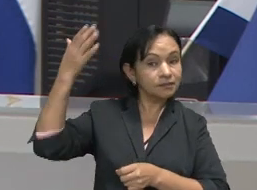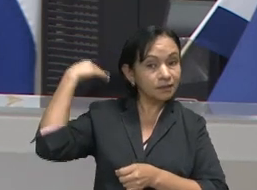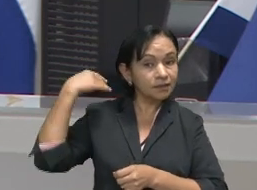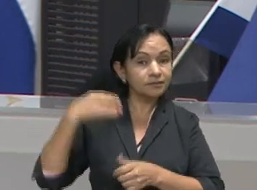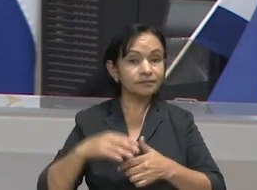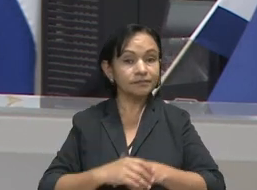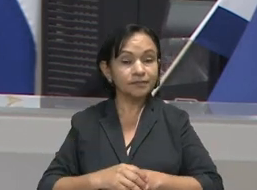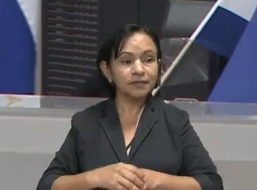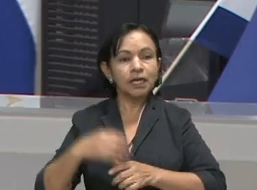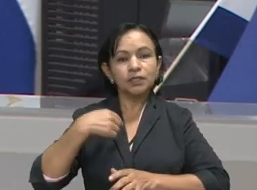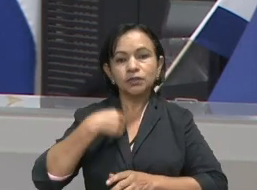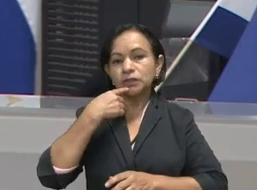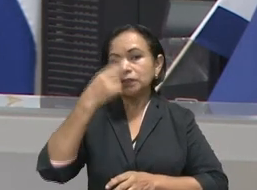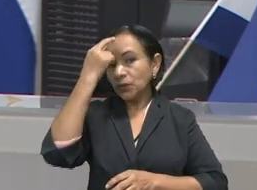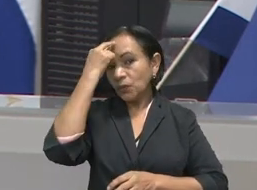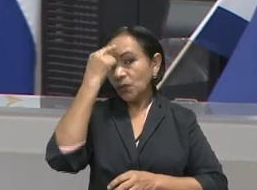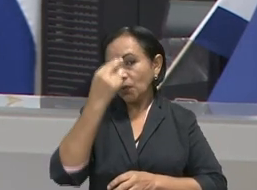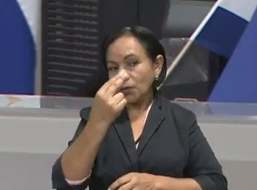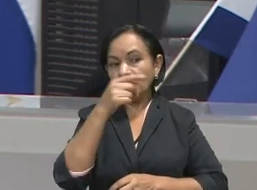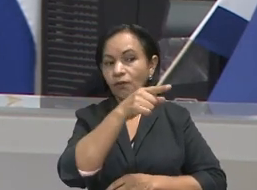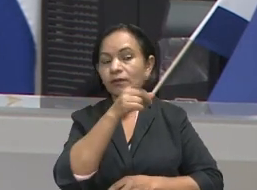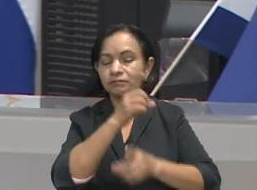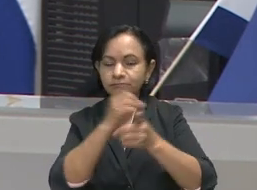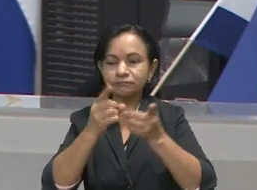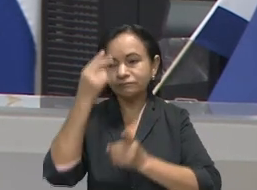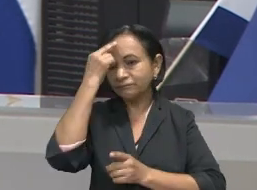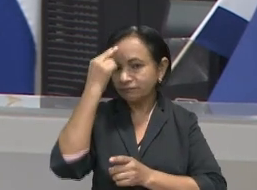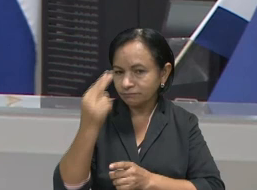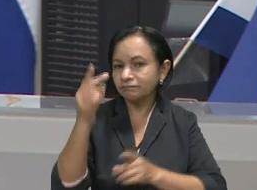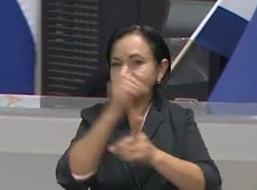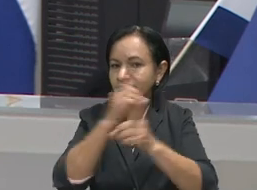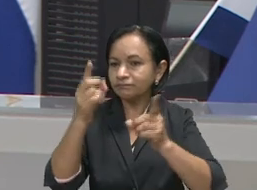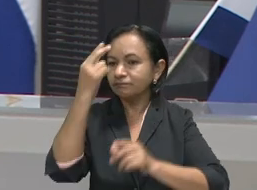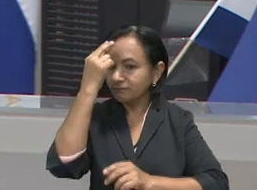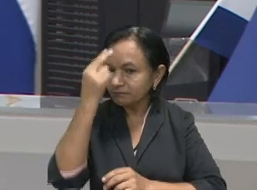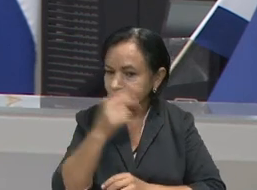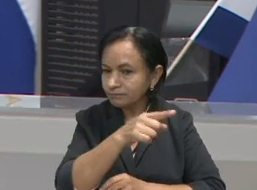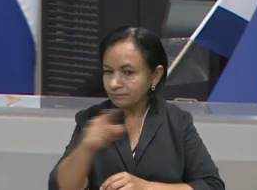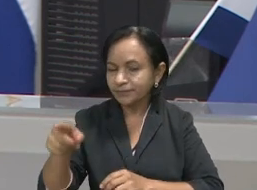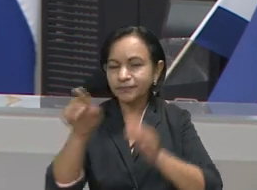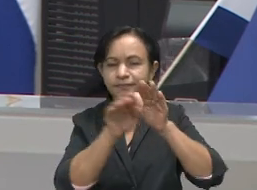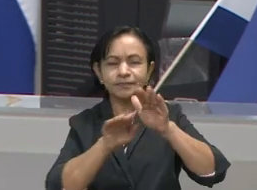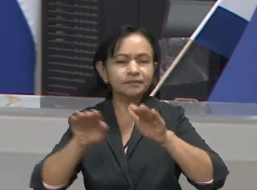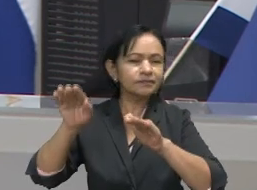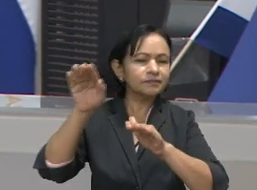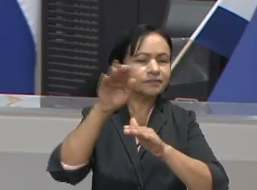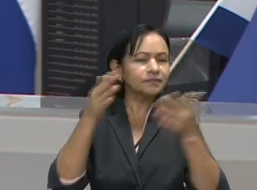Yo creo que hay que rendir honor al que honor merece, y más